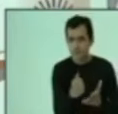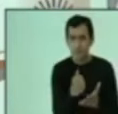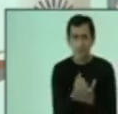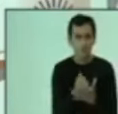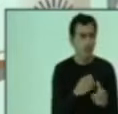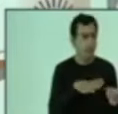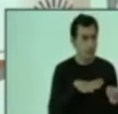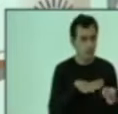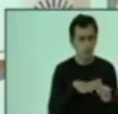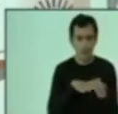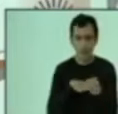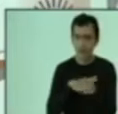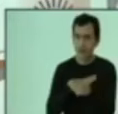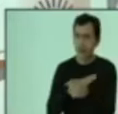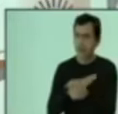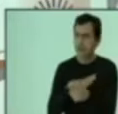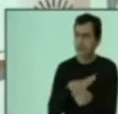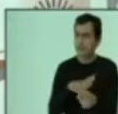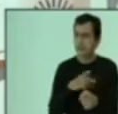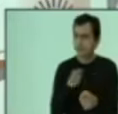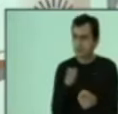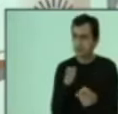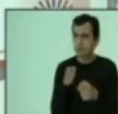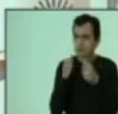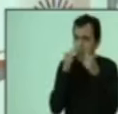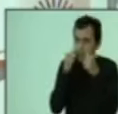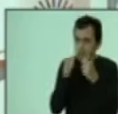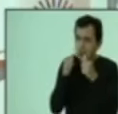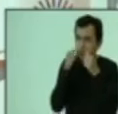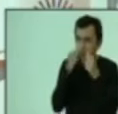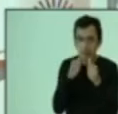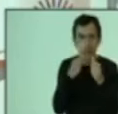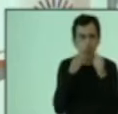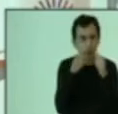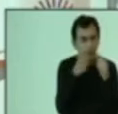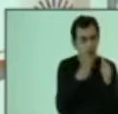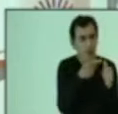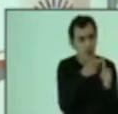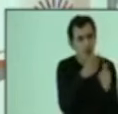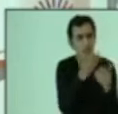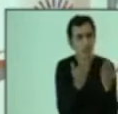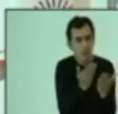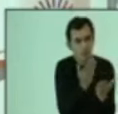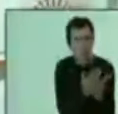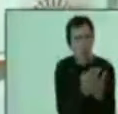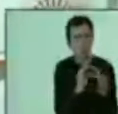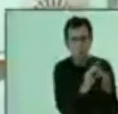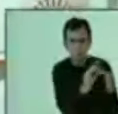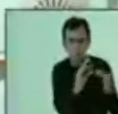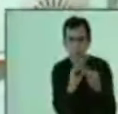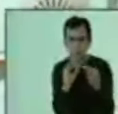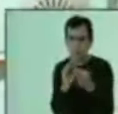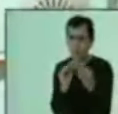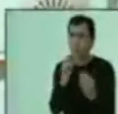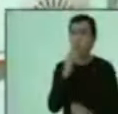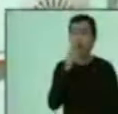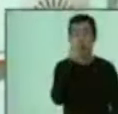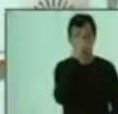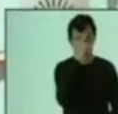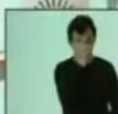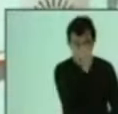hemos escuchado a los diferentes candidatos y tienen razón. Hacen mucha falta